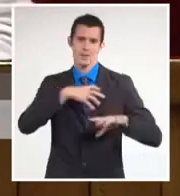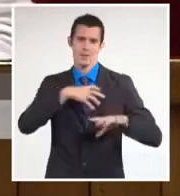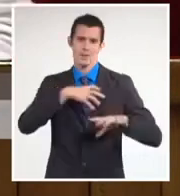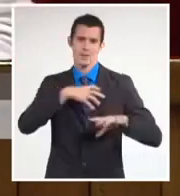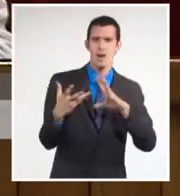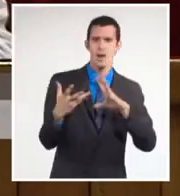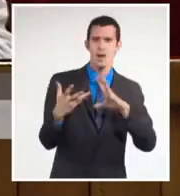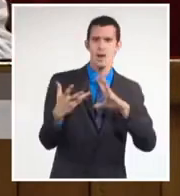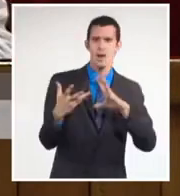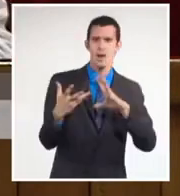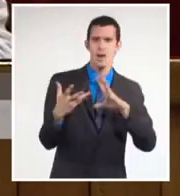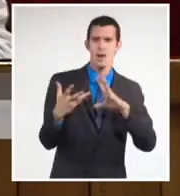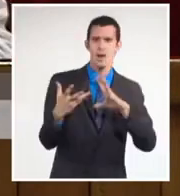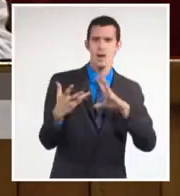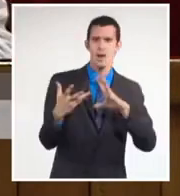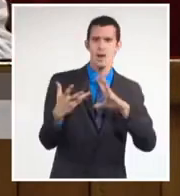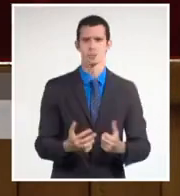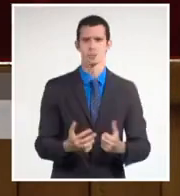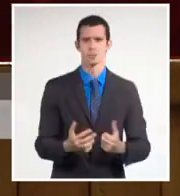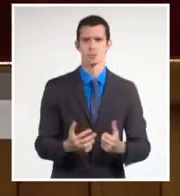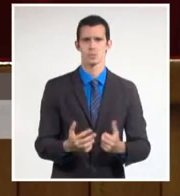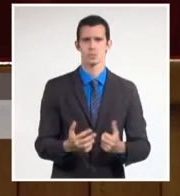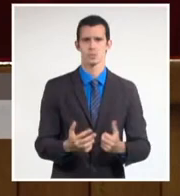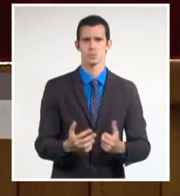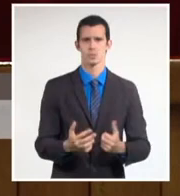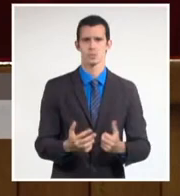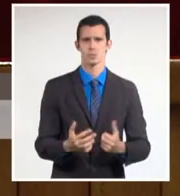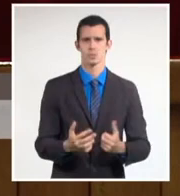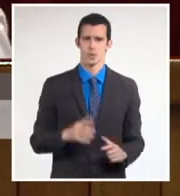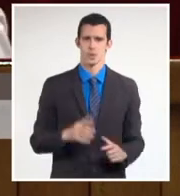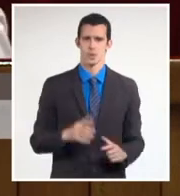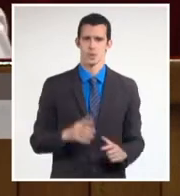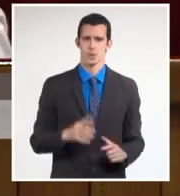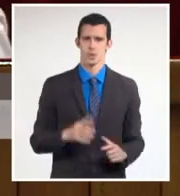El control popular, como ayer se explicó aquí,